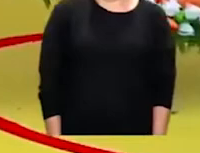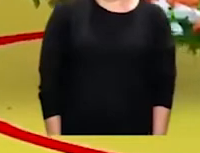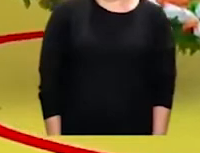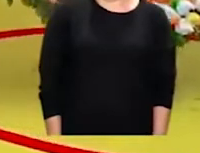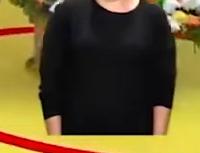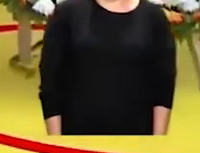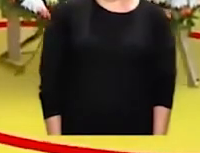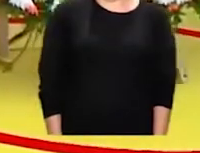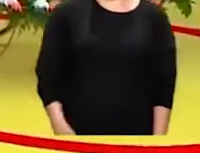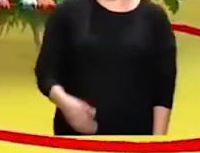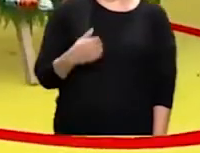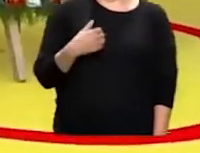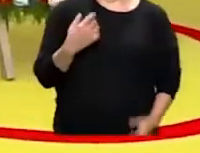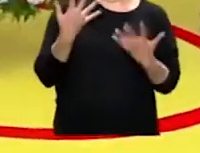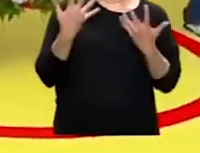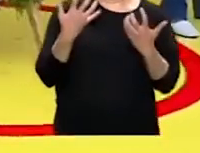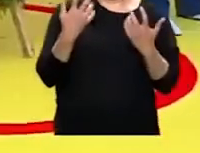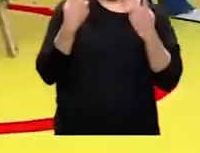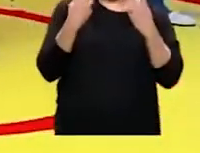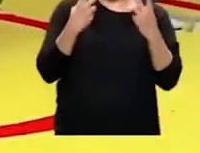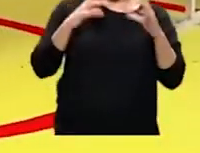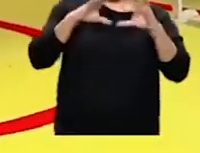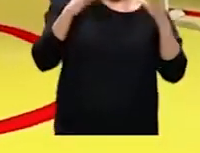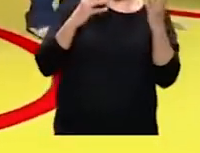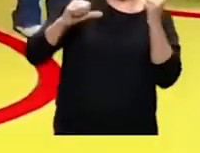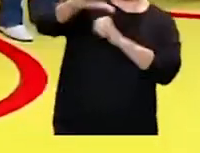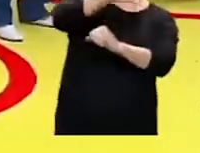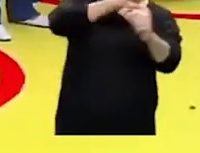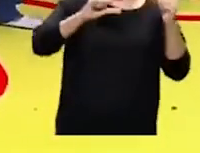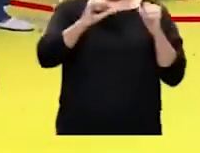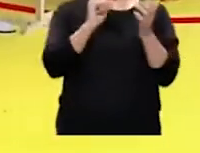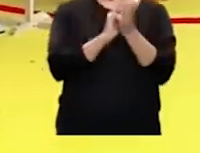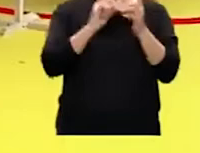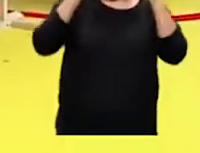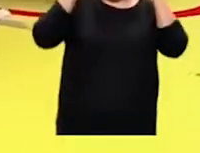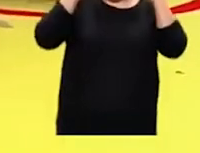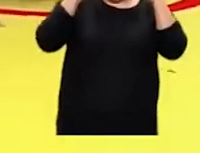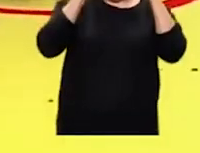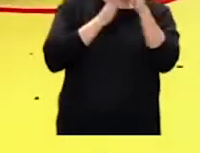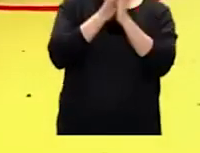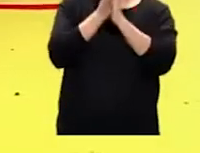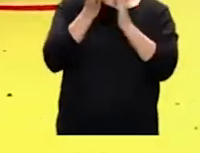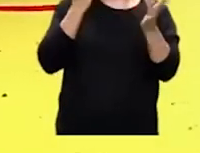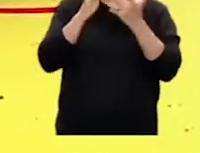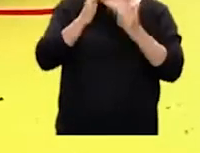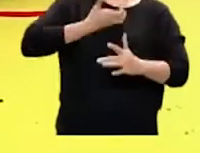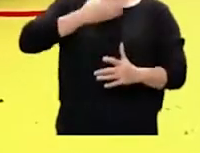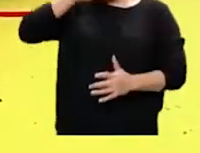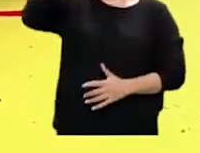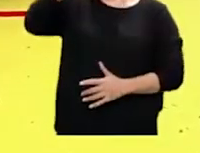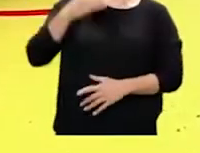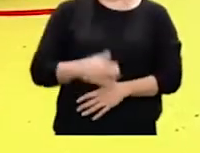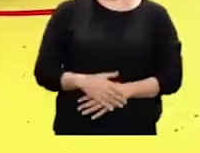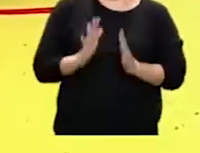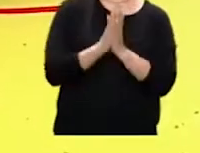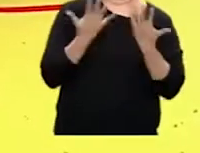Sé el cambio que quieres ver en el mundo. Mahatma Gandhi, Alcaldía de Medellín. Felicitaciones y un aplauso fuerte